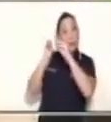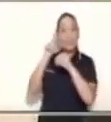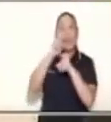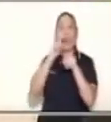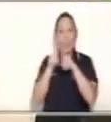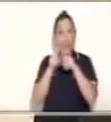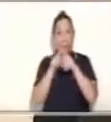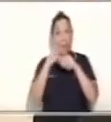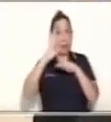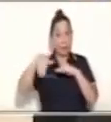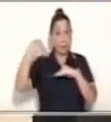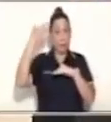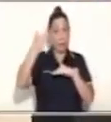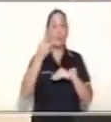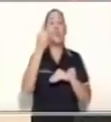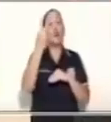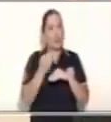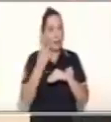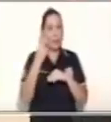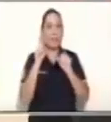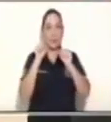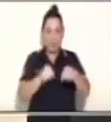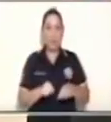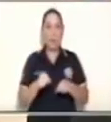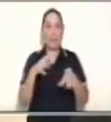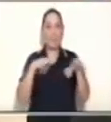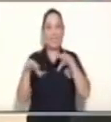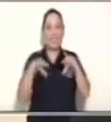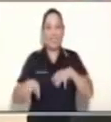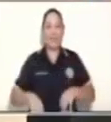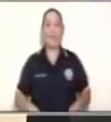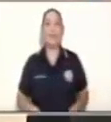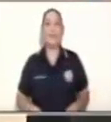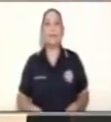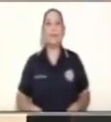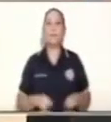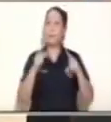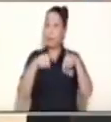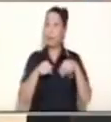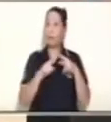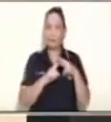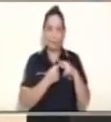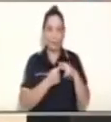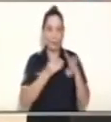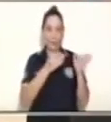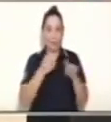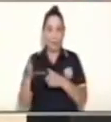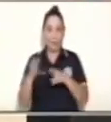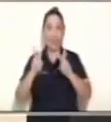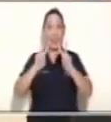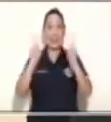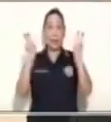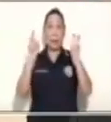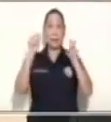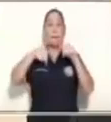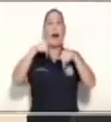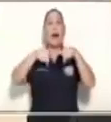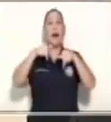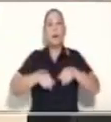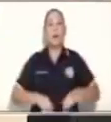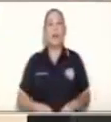oportunidad la seguiremos repasando. Entonces, ahora vamos a iniciar con el tema del día de